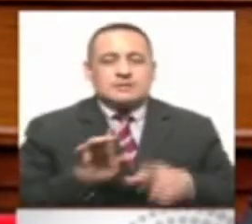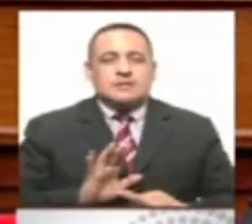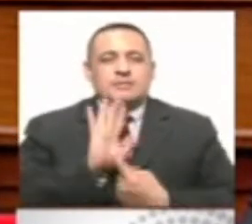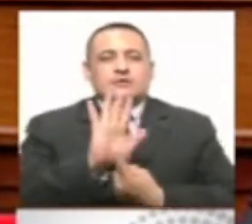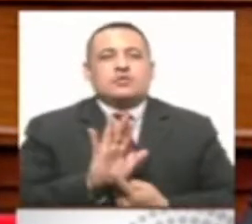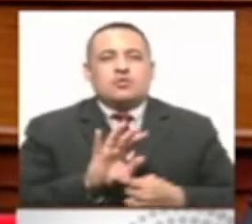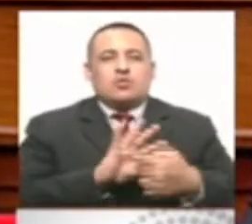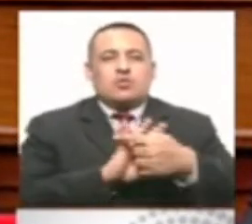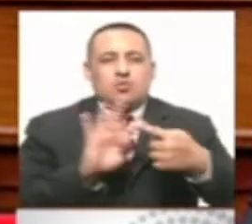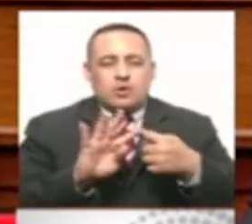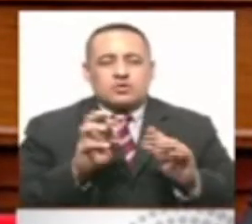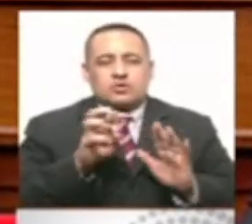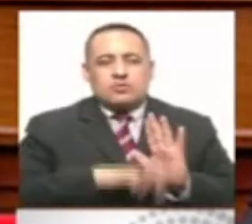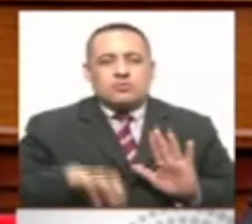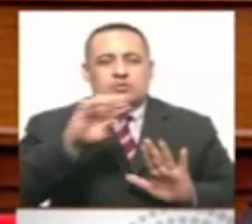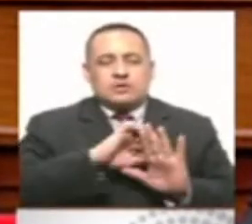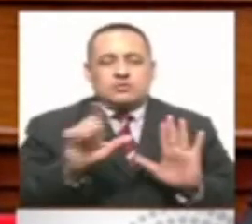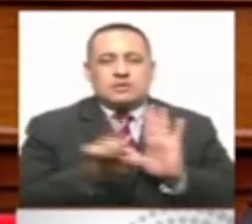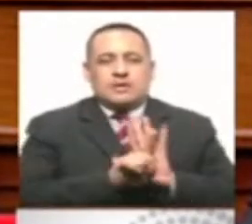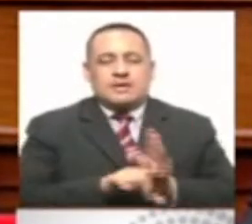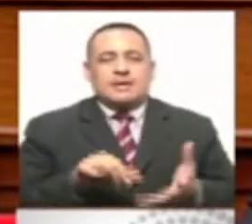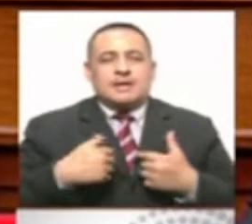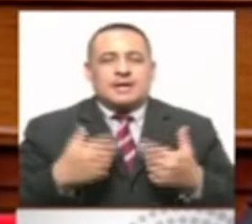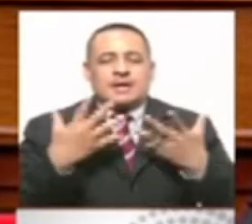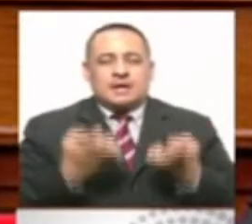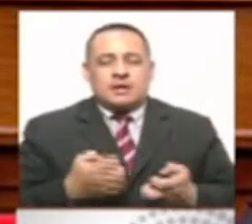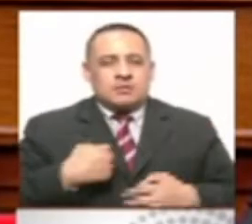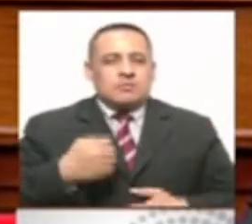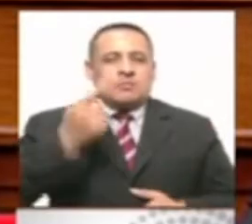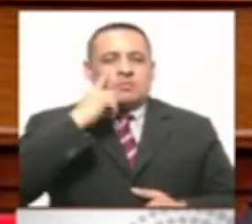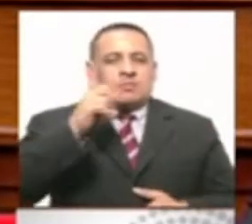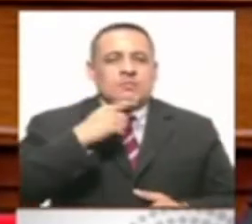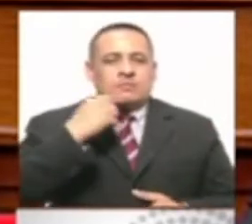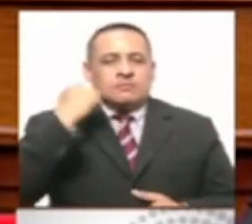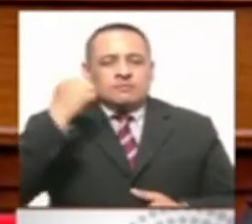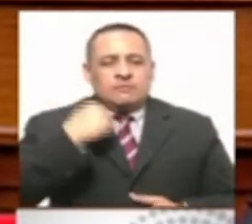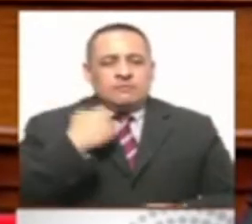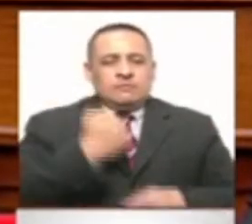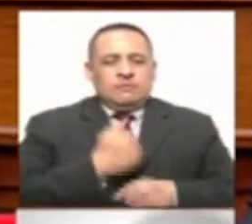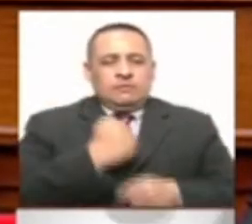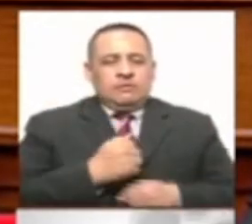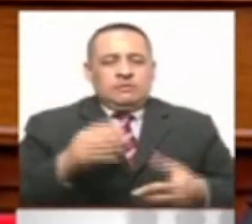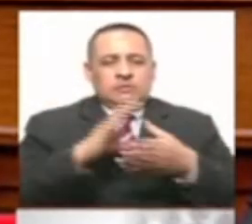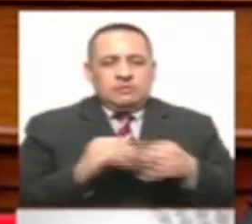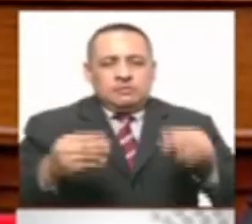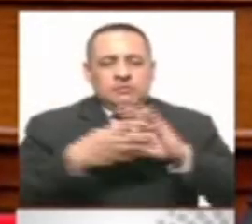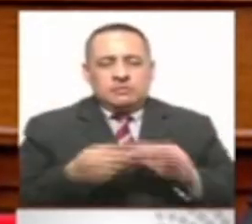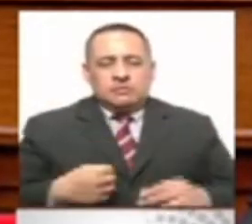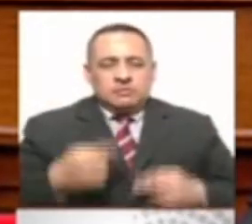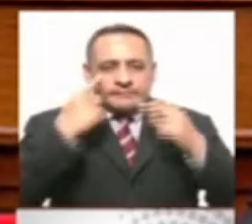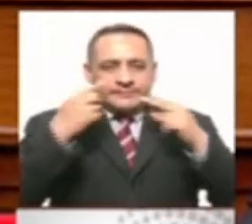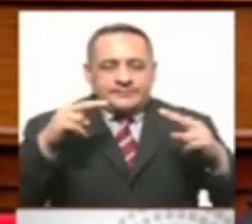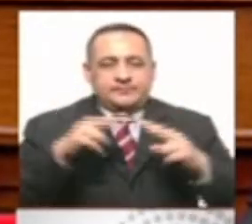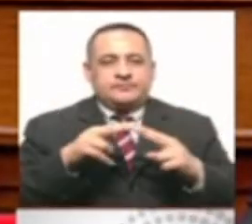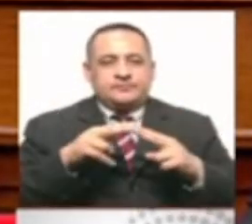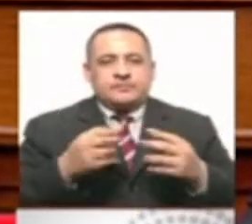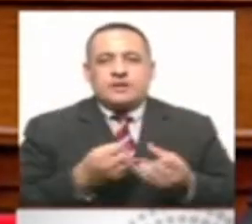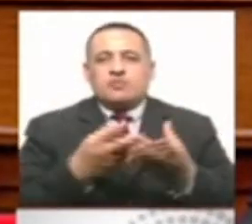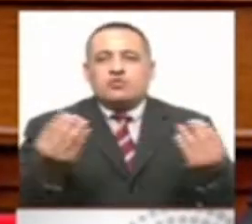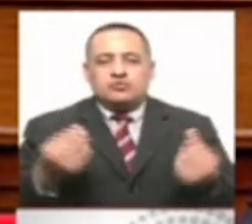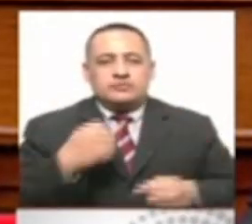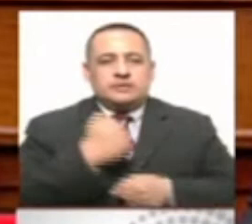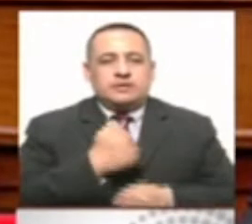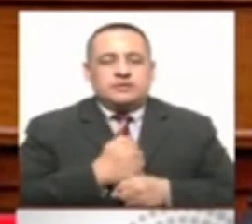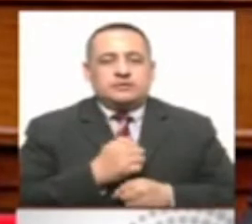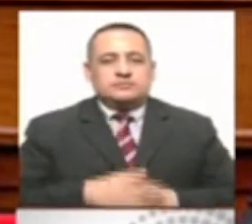presentado 4 proyectos de ley que pretenden desconocer derechos laborales históricamente reconocidos a los